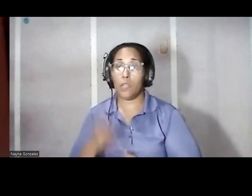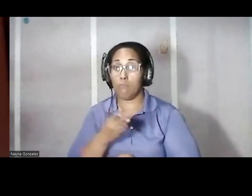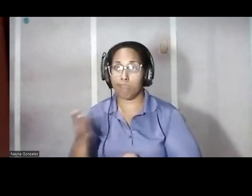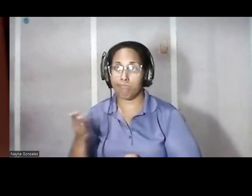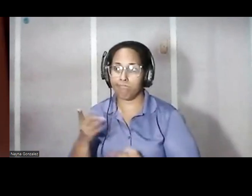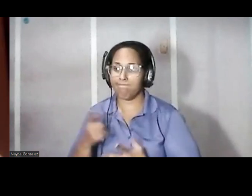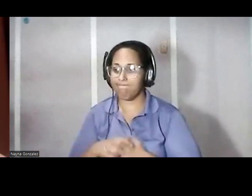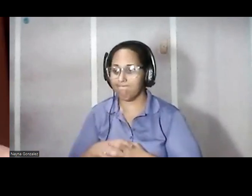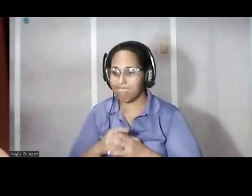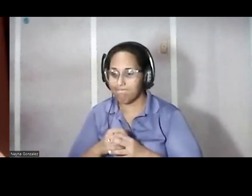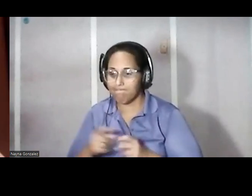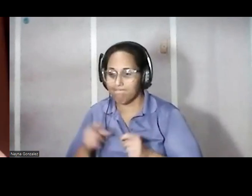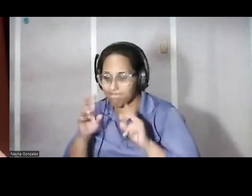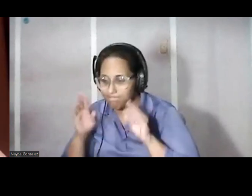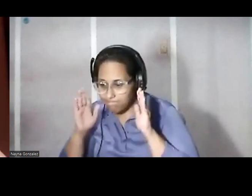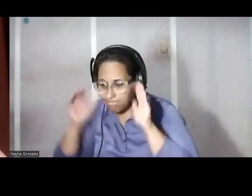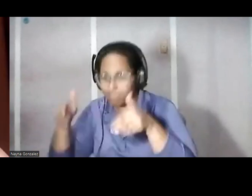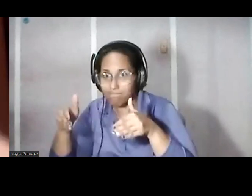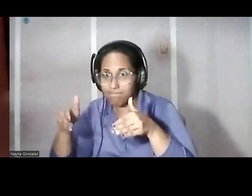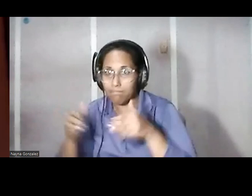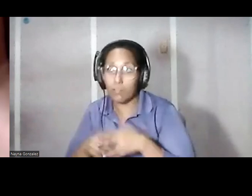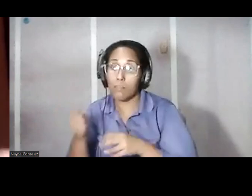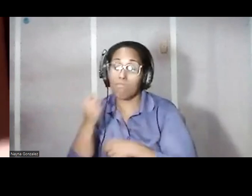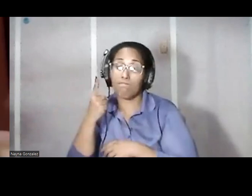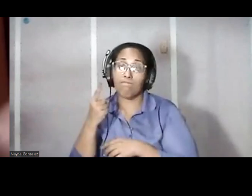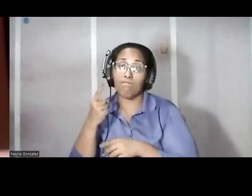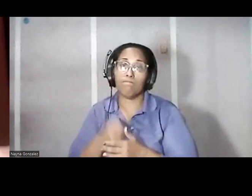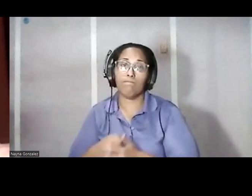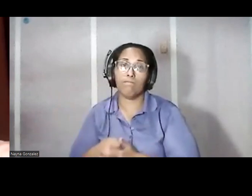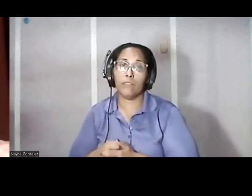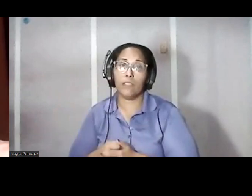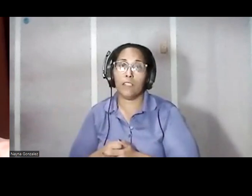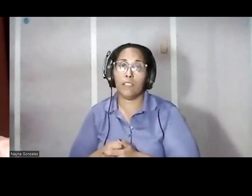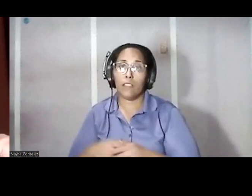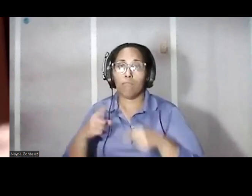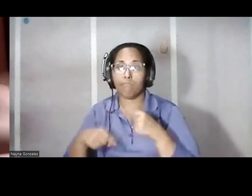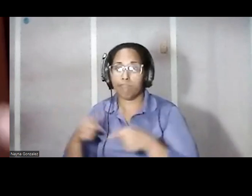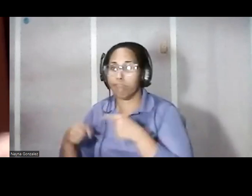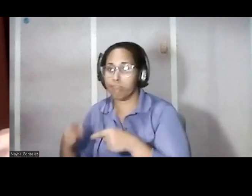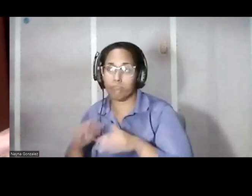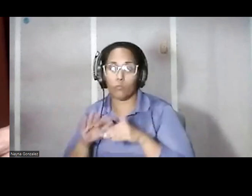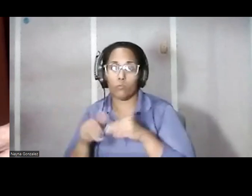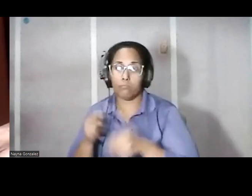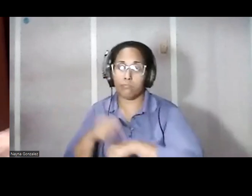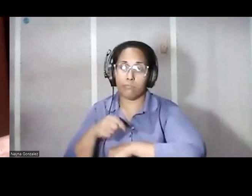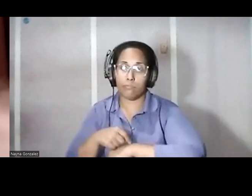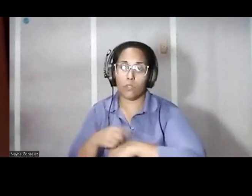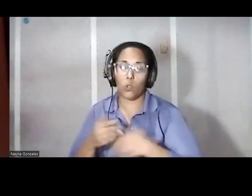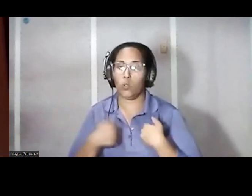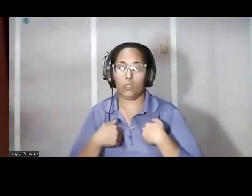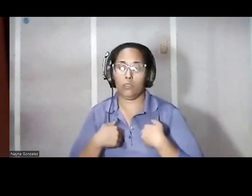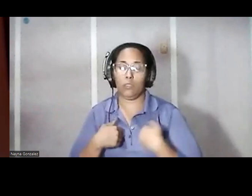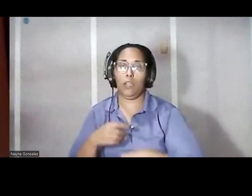cosas que me impresionó mucho en todo esto, y yo lo entiendo, ¿verdad? Porque se está argumentando todo el tiempo que no